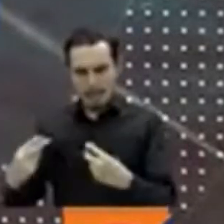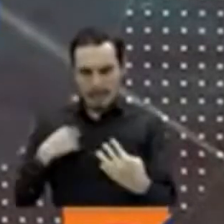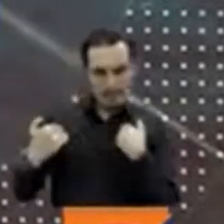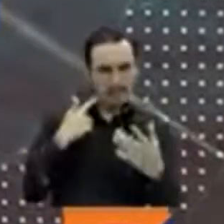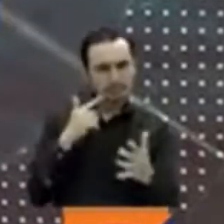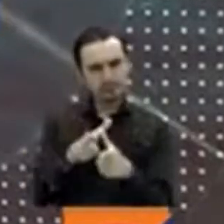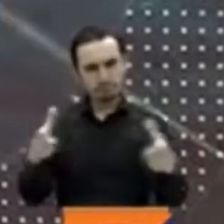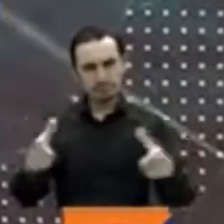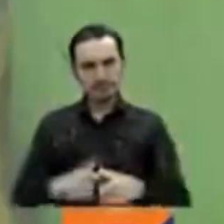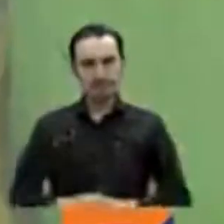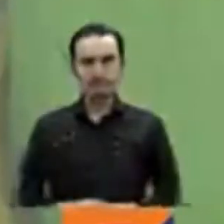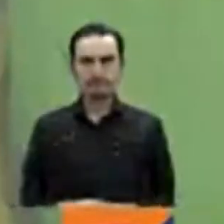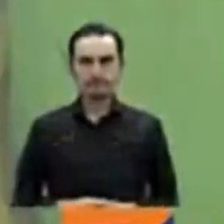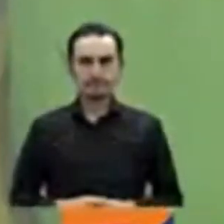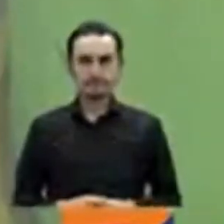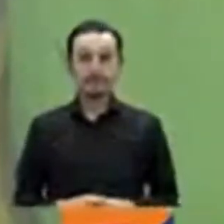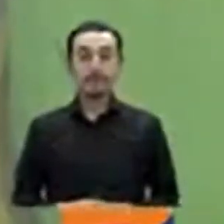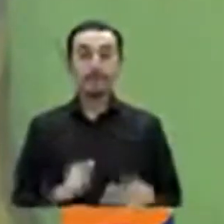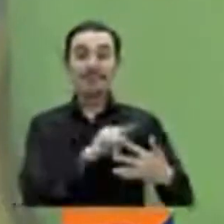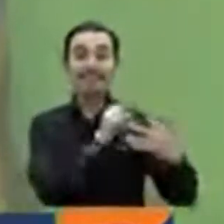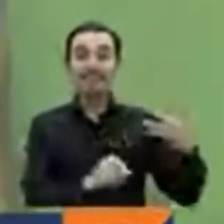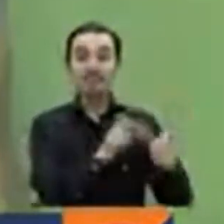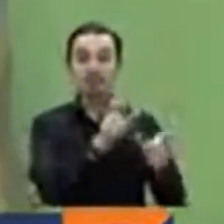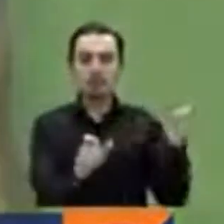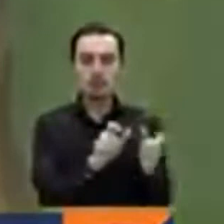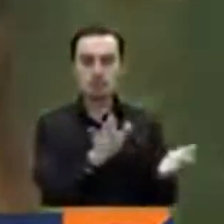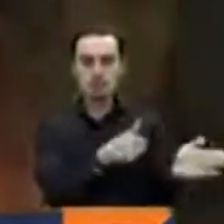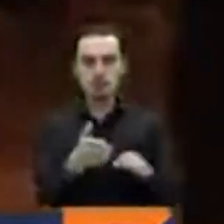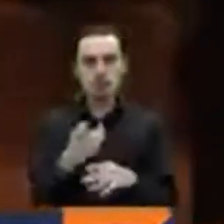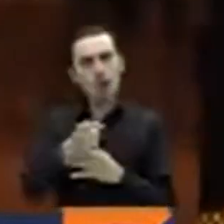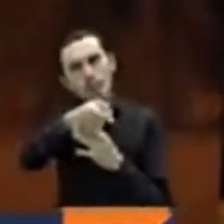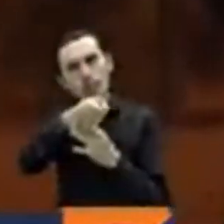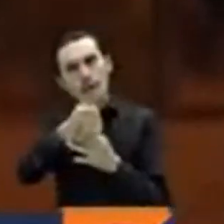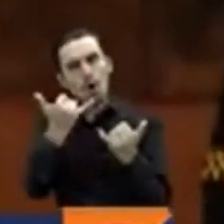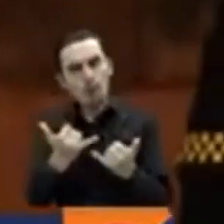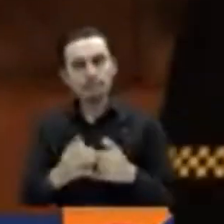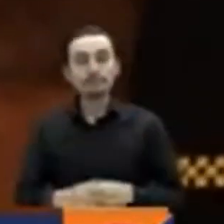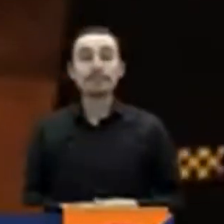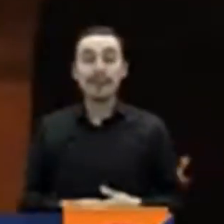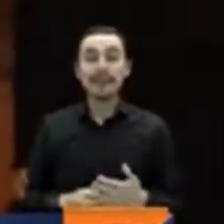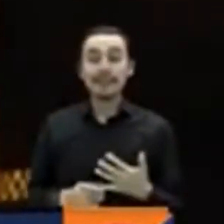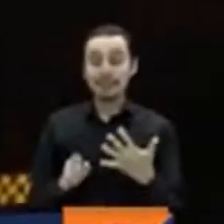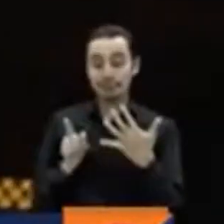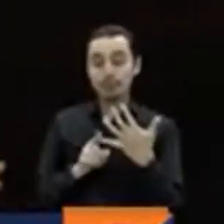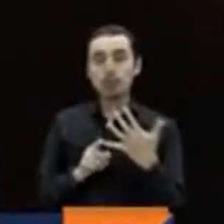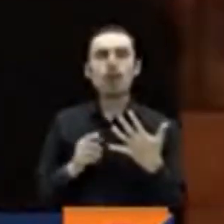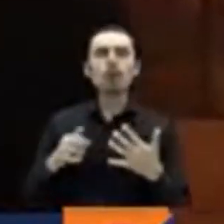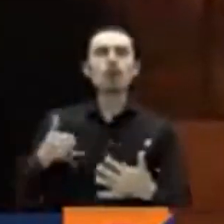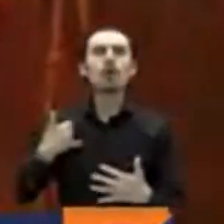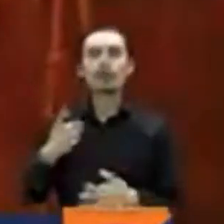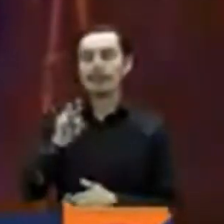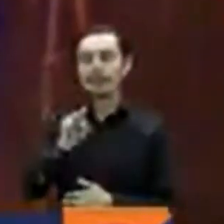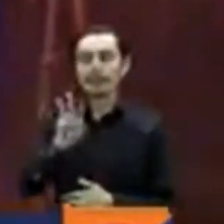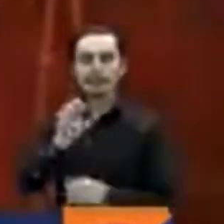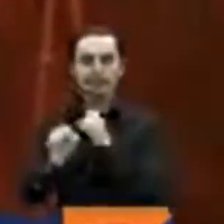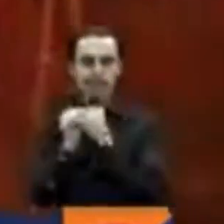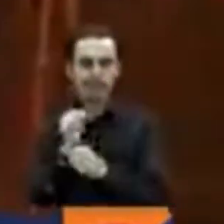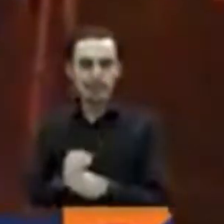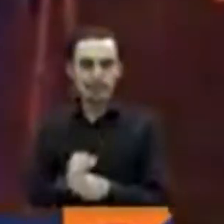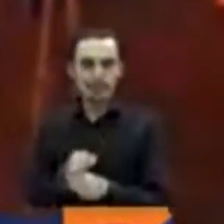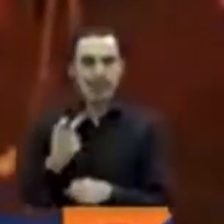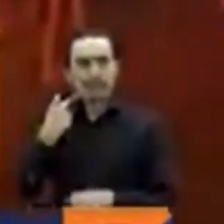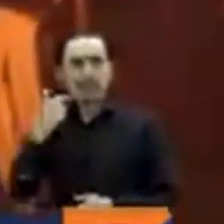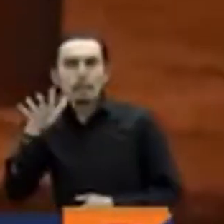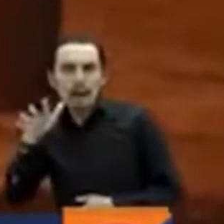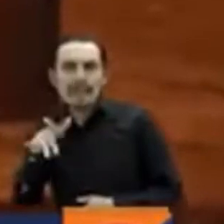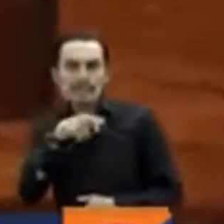Cauca. Fueron 5 hombres asesinados con arma de fuego. Uno de los casos, el de un joven de 24 años que al parecer